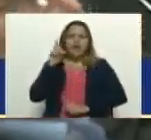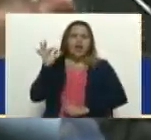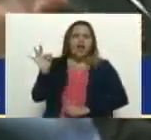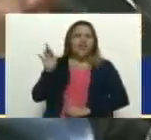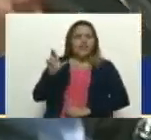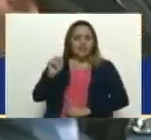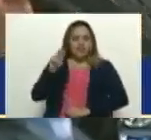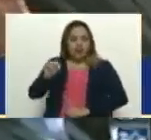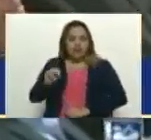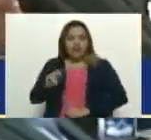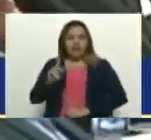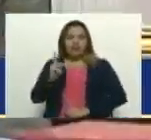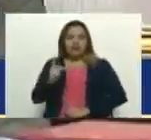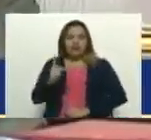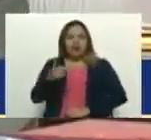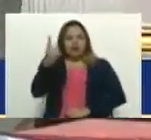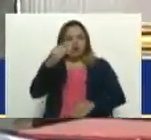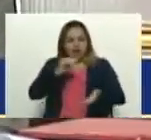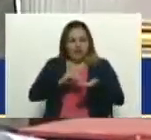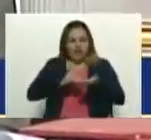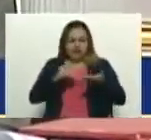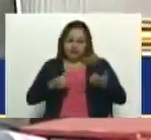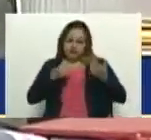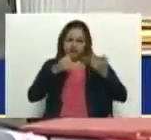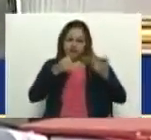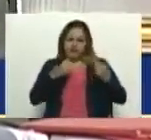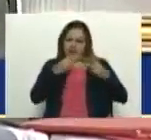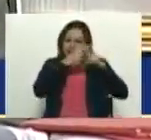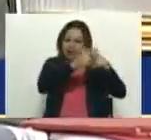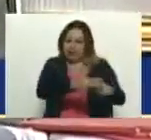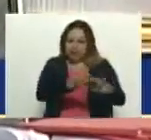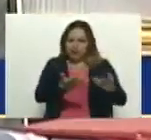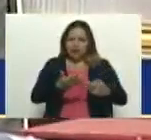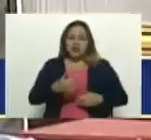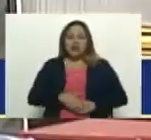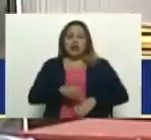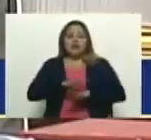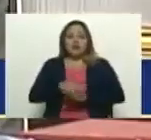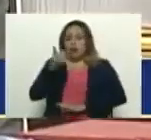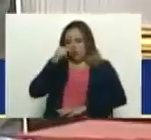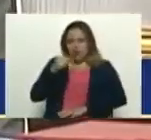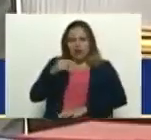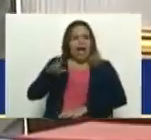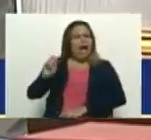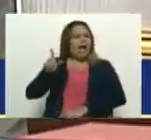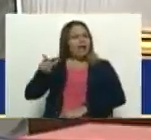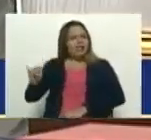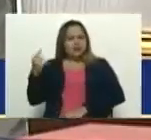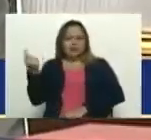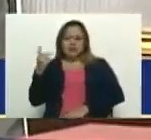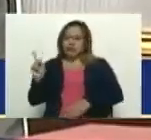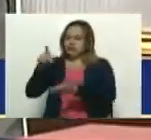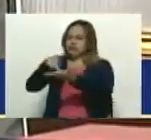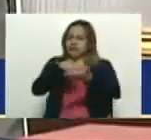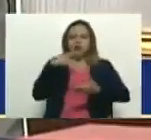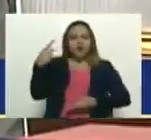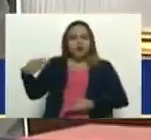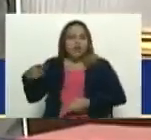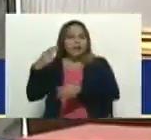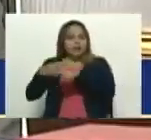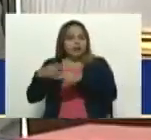una vez le prestó, porque Alí no es que solamente aparecía y cantaba en los actos políticos arriesgando la